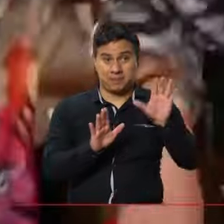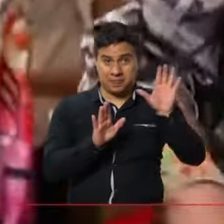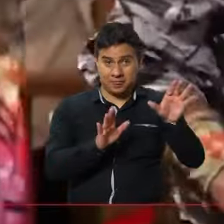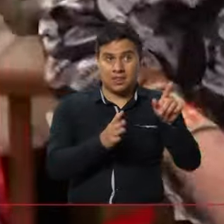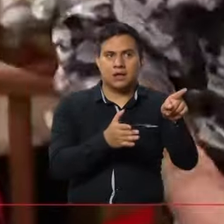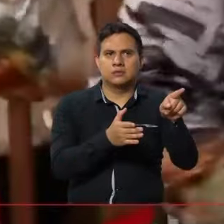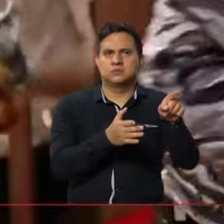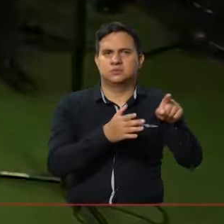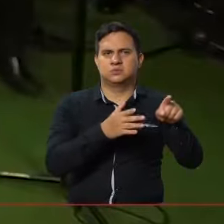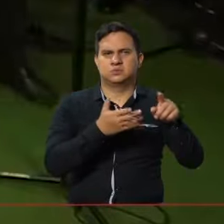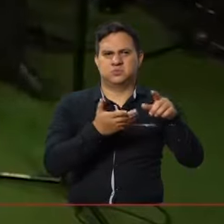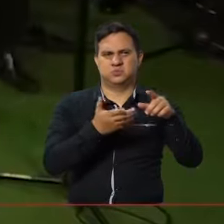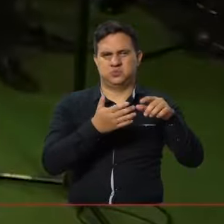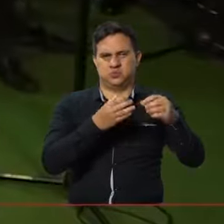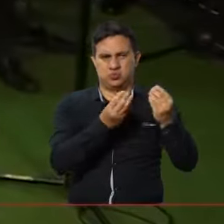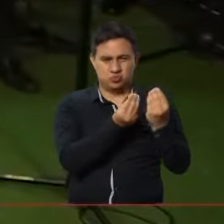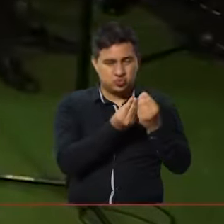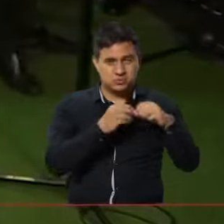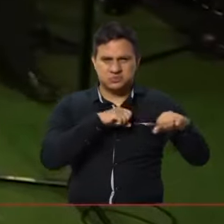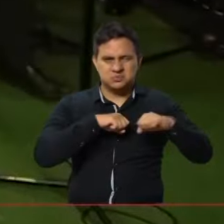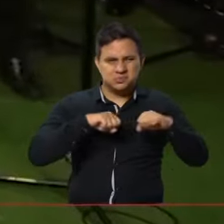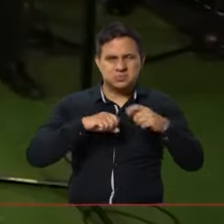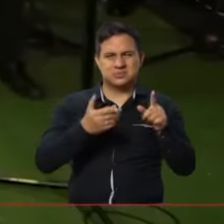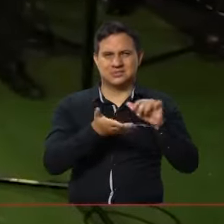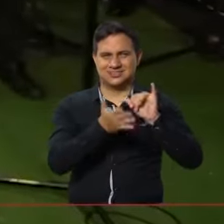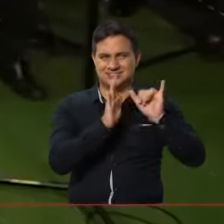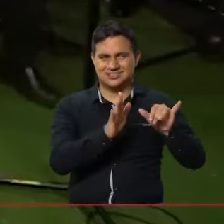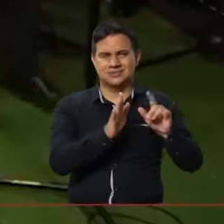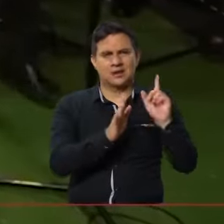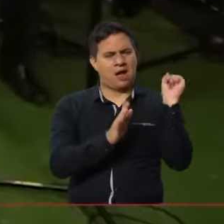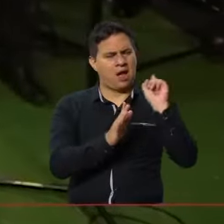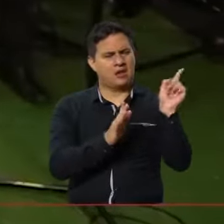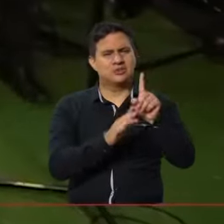mantenerse vigente. 60 años son los que han dedicado a